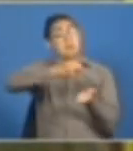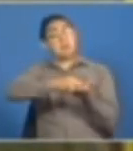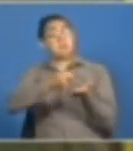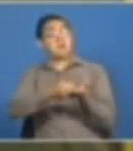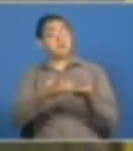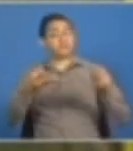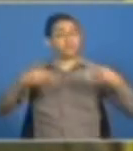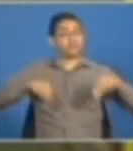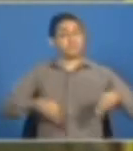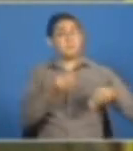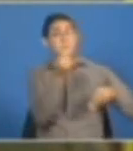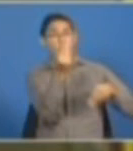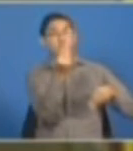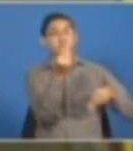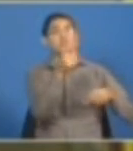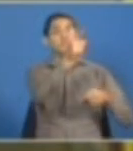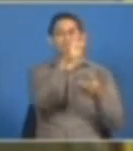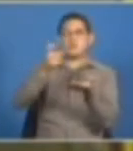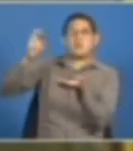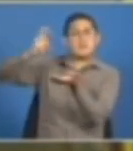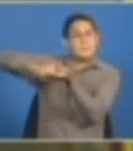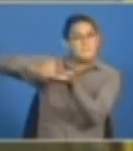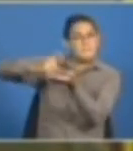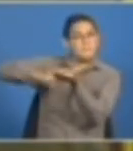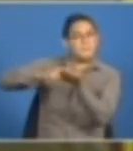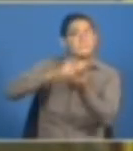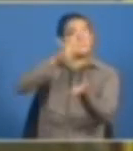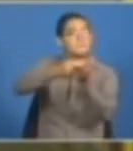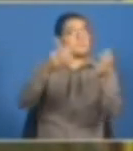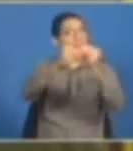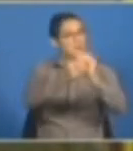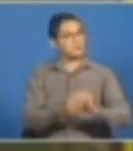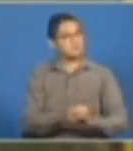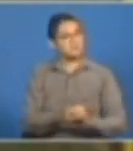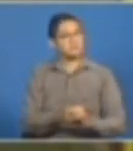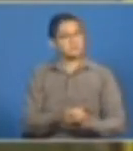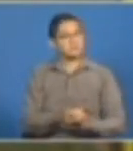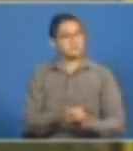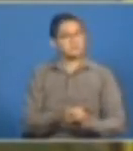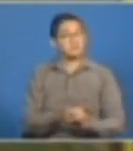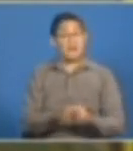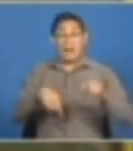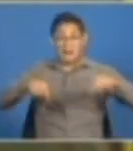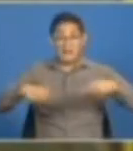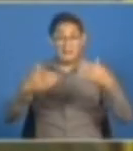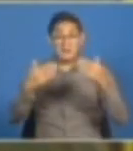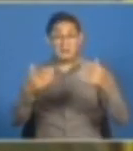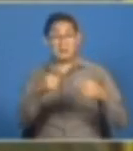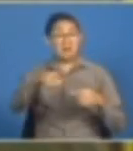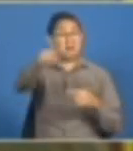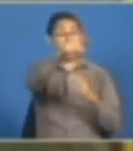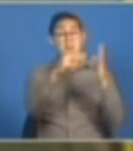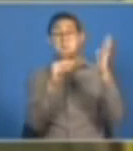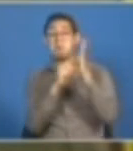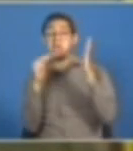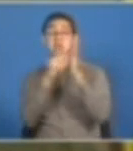existen 115 ultramillonarios que no pagan impuestos. Por eso es necesario esta